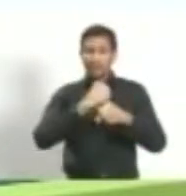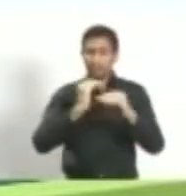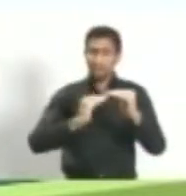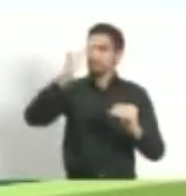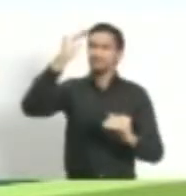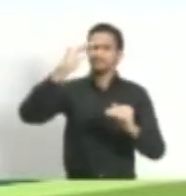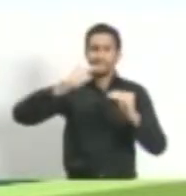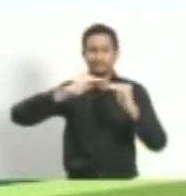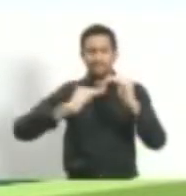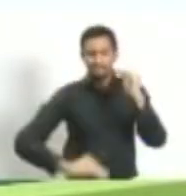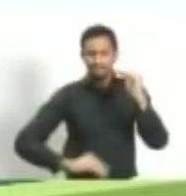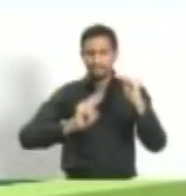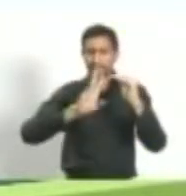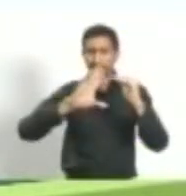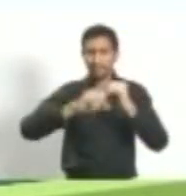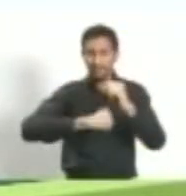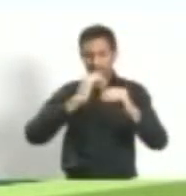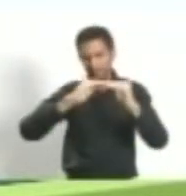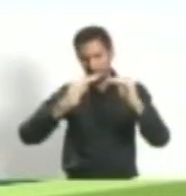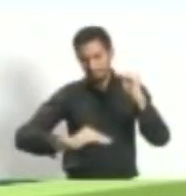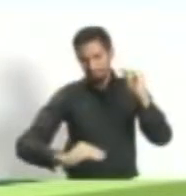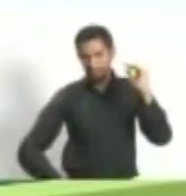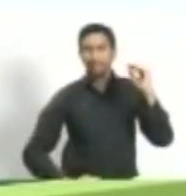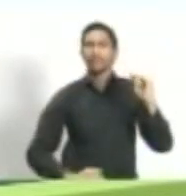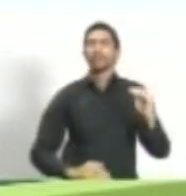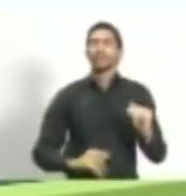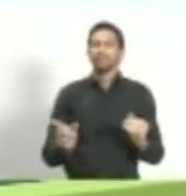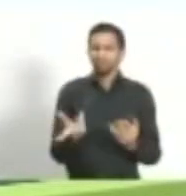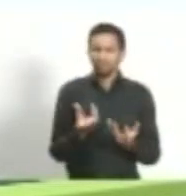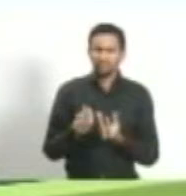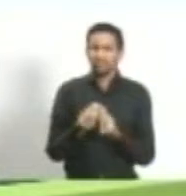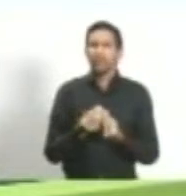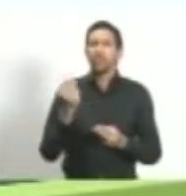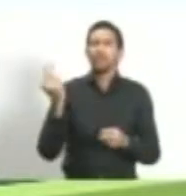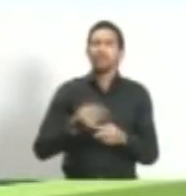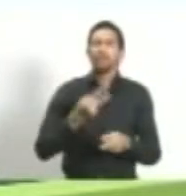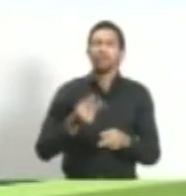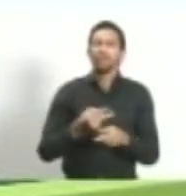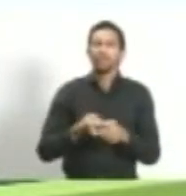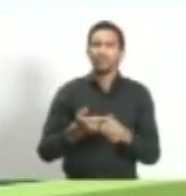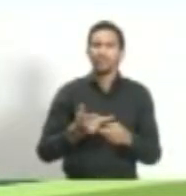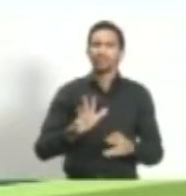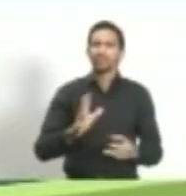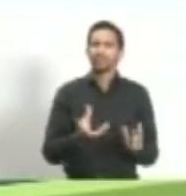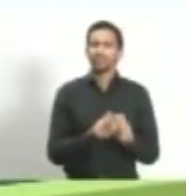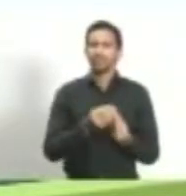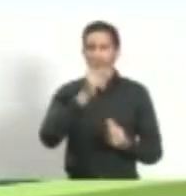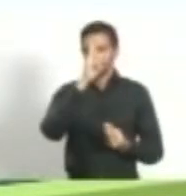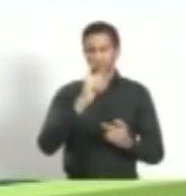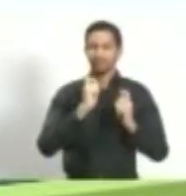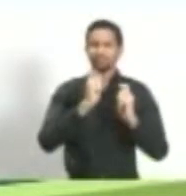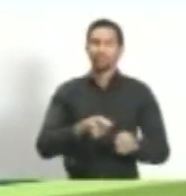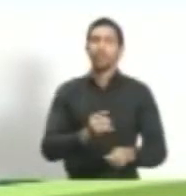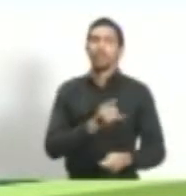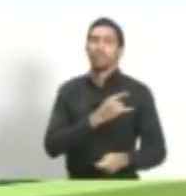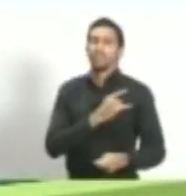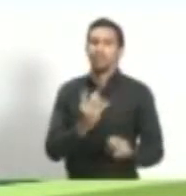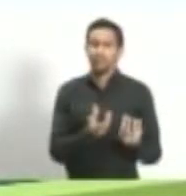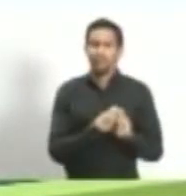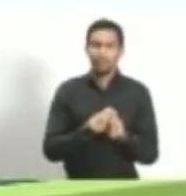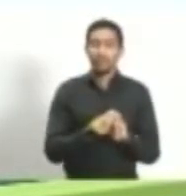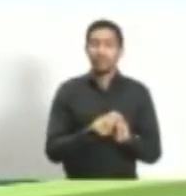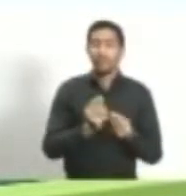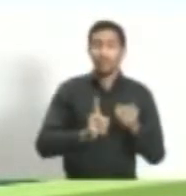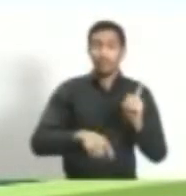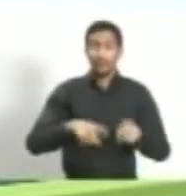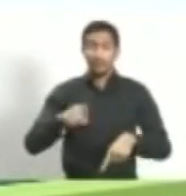la Policía Nacional, la organización delincuencial era conocida como los universitarios, ya que algunos de sus miembros estudiaban